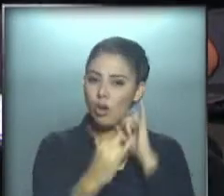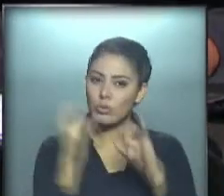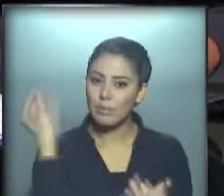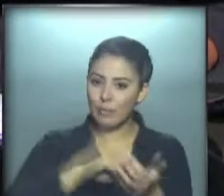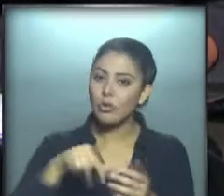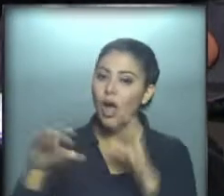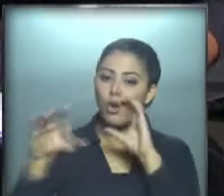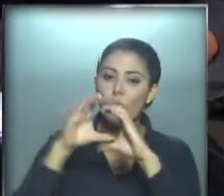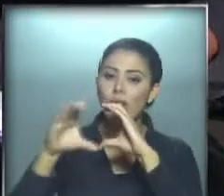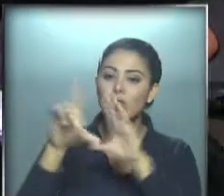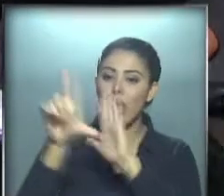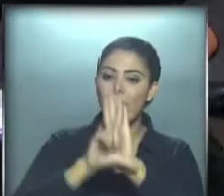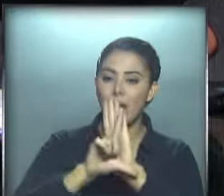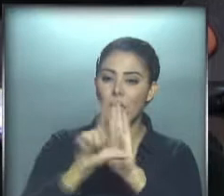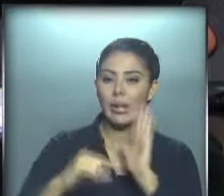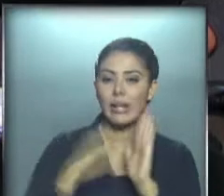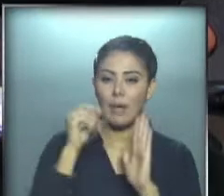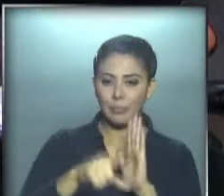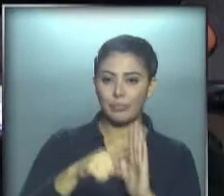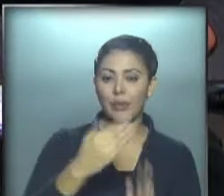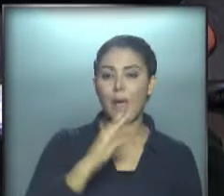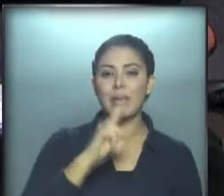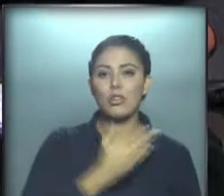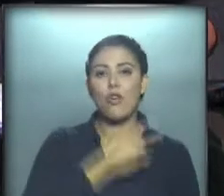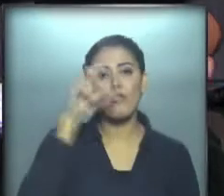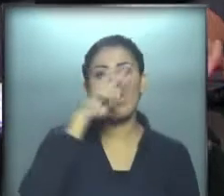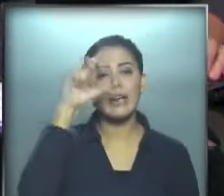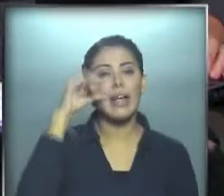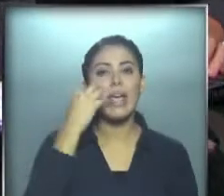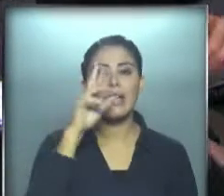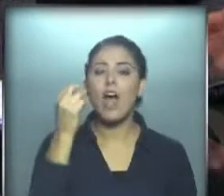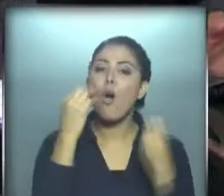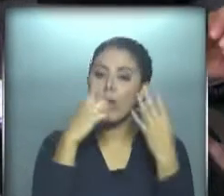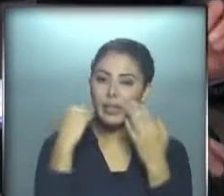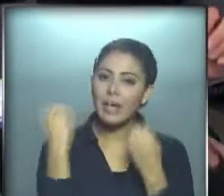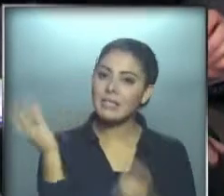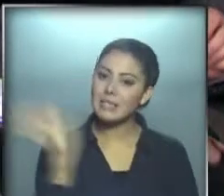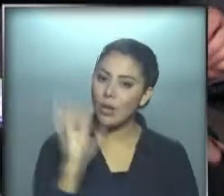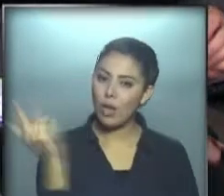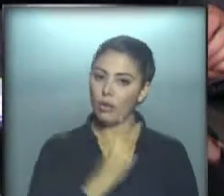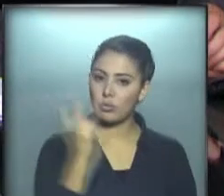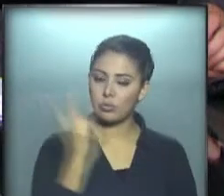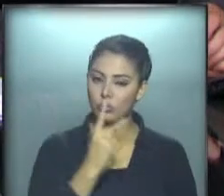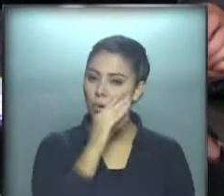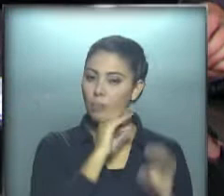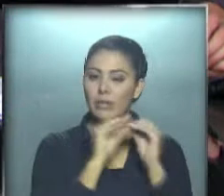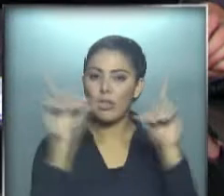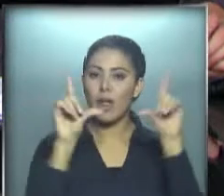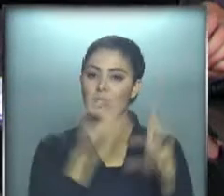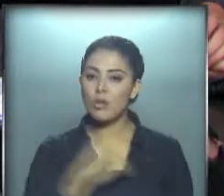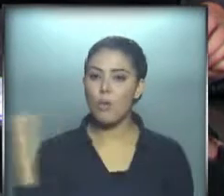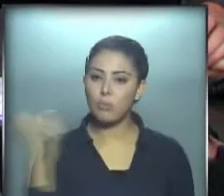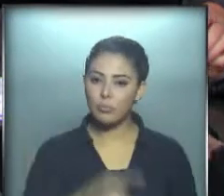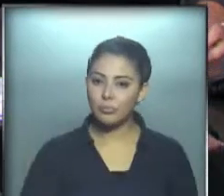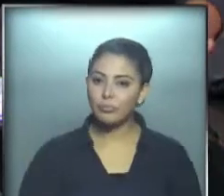en comunicación con el legislador porteño Pablo Ferreira. Pablo Ferreira, ¿qué tal? Muy buen día. Los saludamos a Alejandro Puertas y Silvia Fernández desde la Televisión